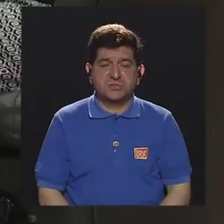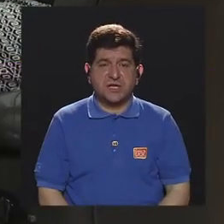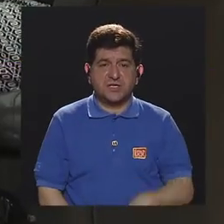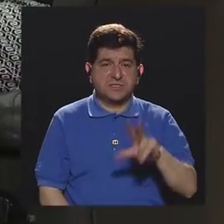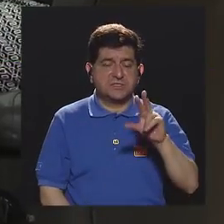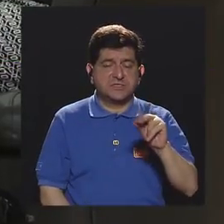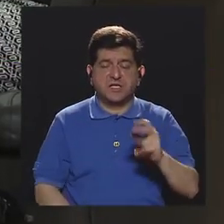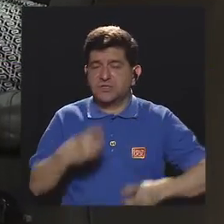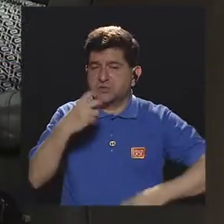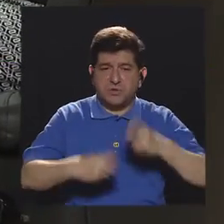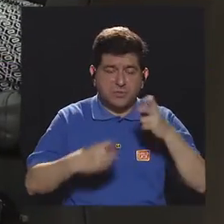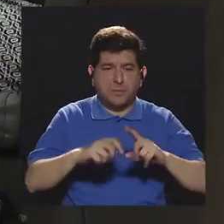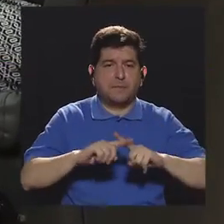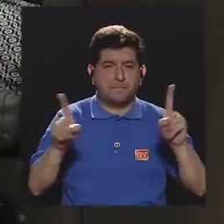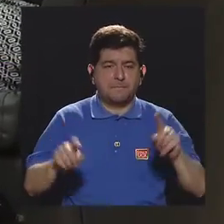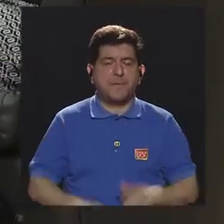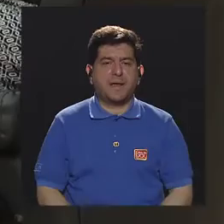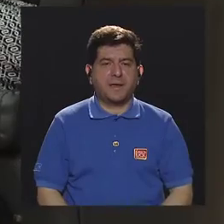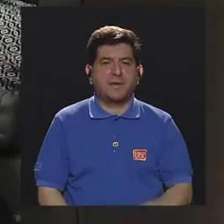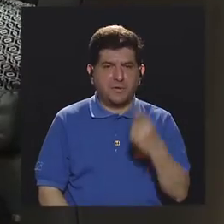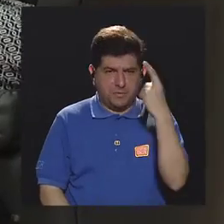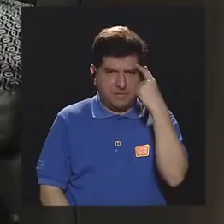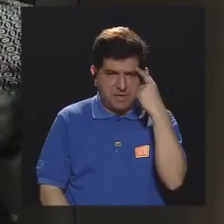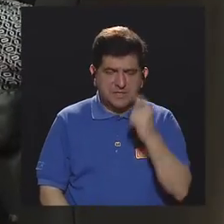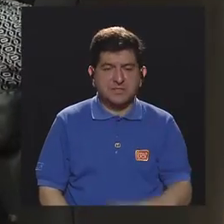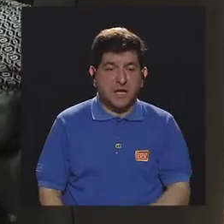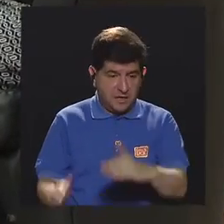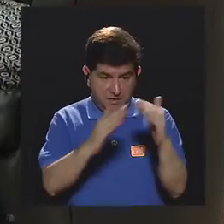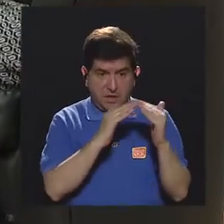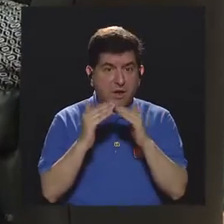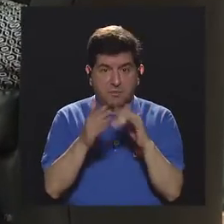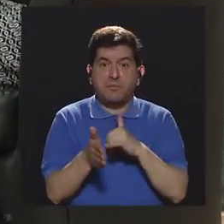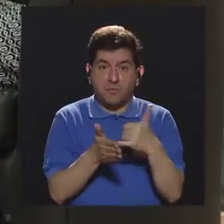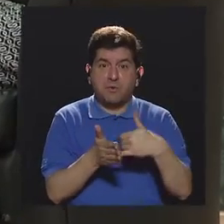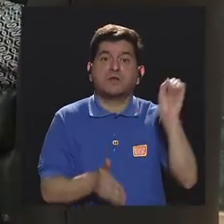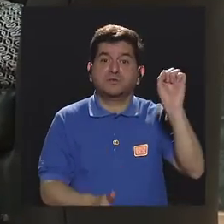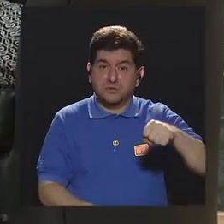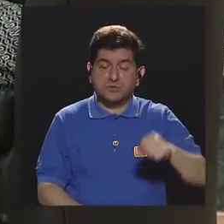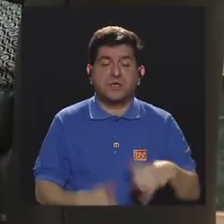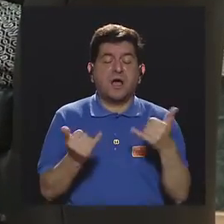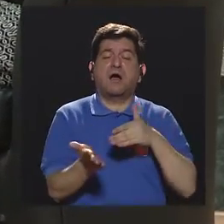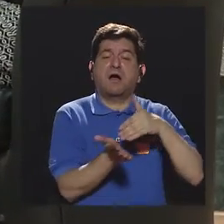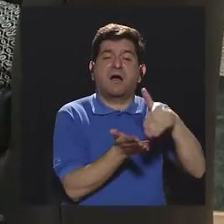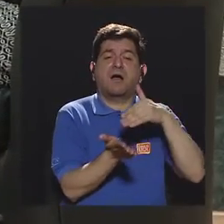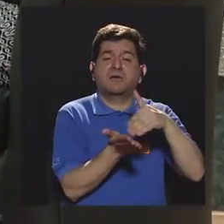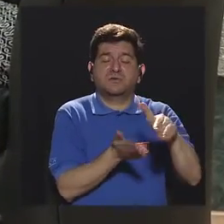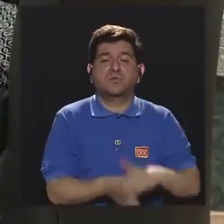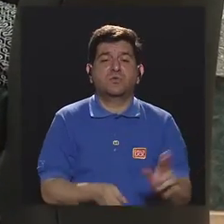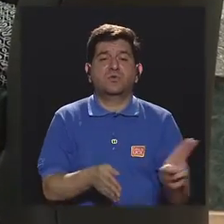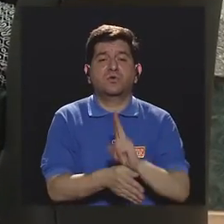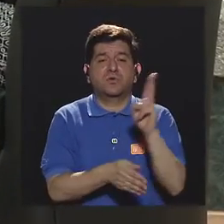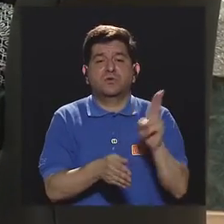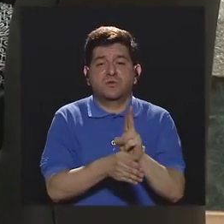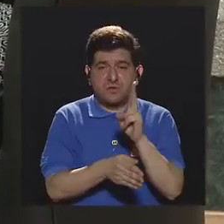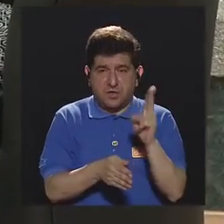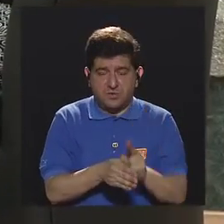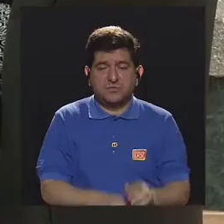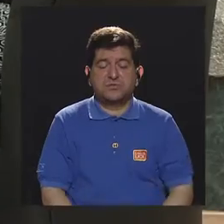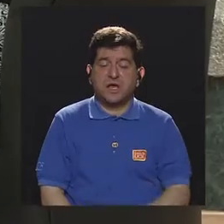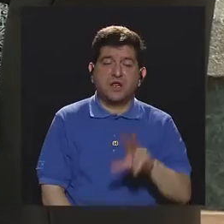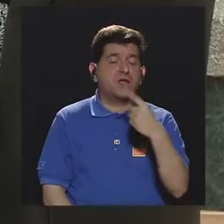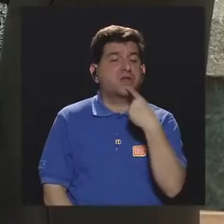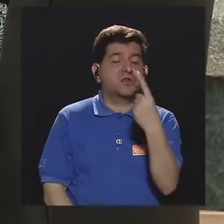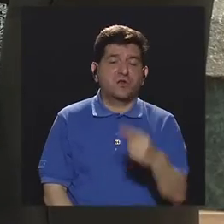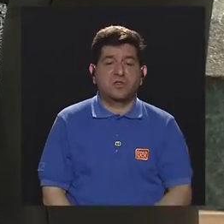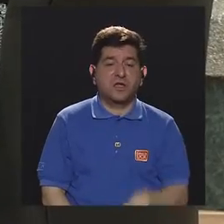son nocivas y sí son para esta población vulnerable, y ahora la excusa es que las están usando y no me diga nada porque